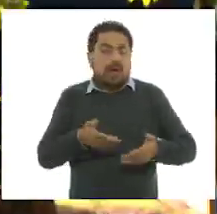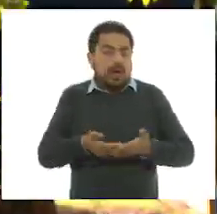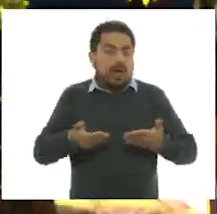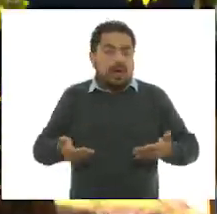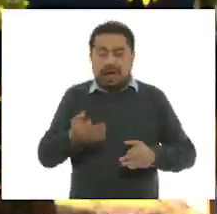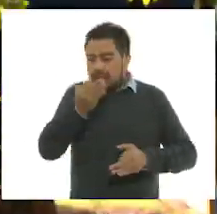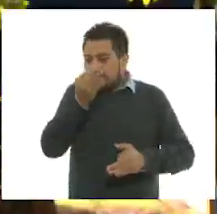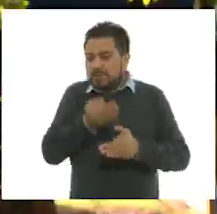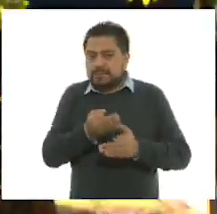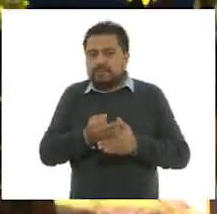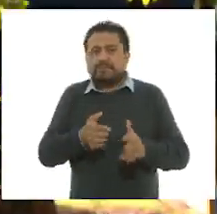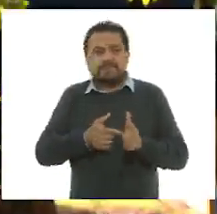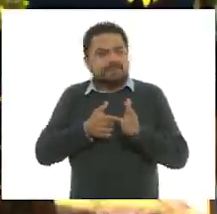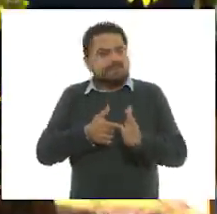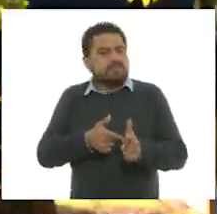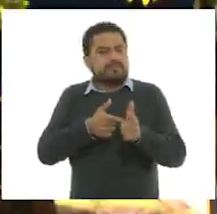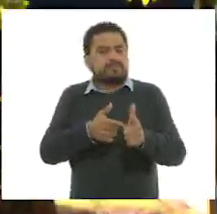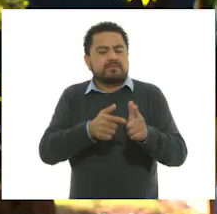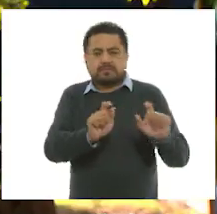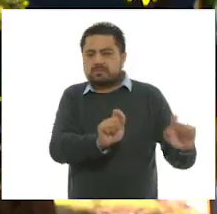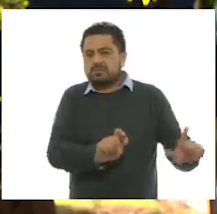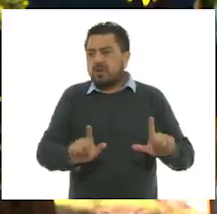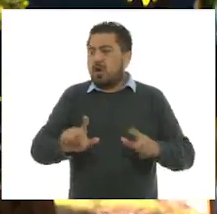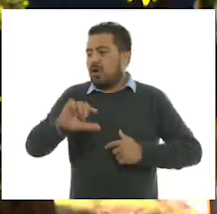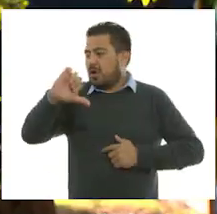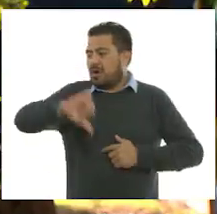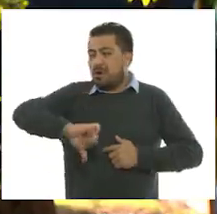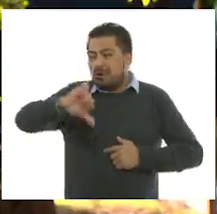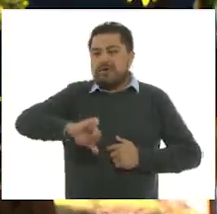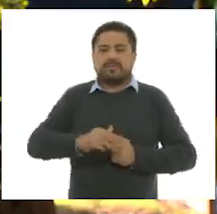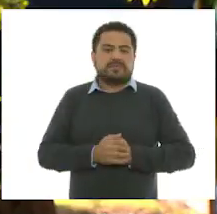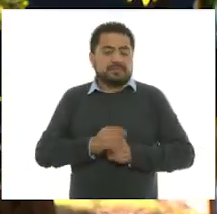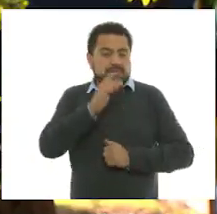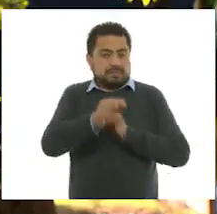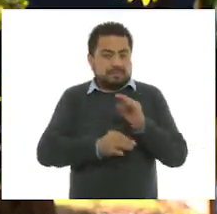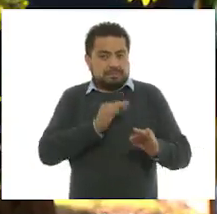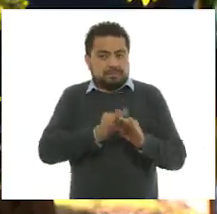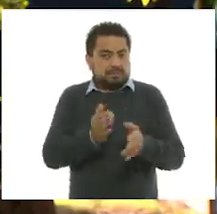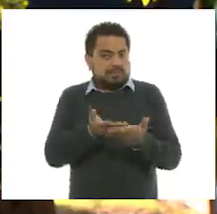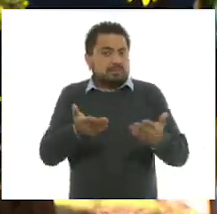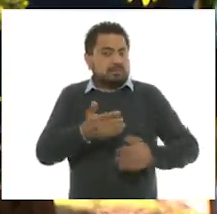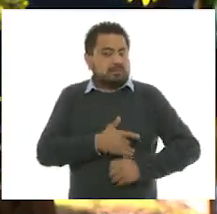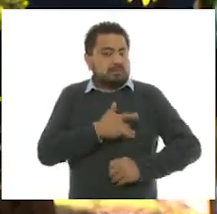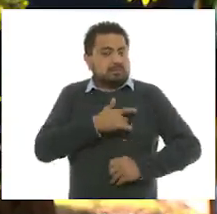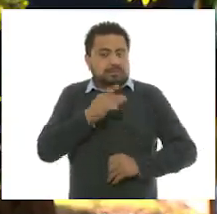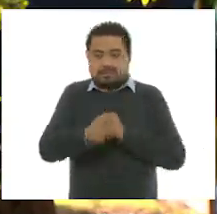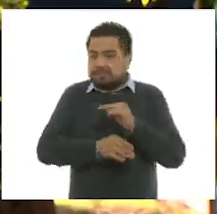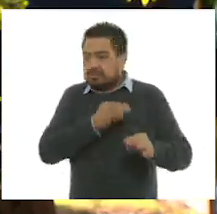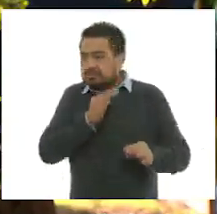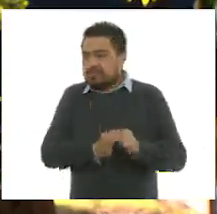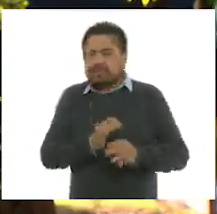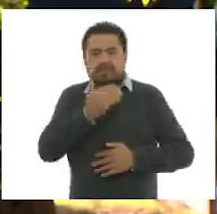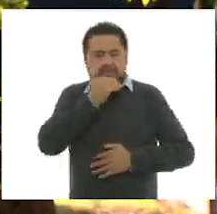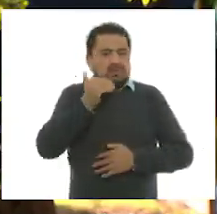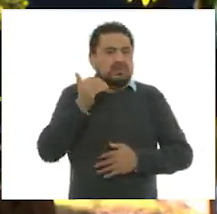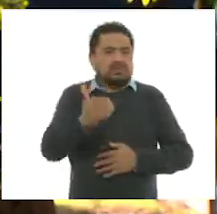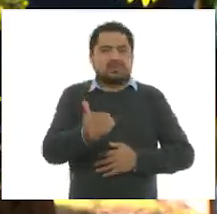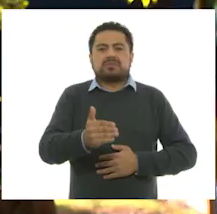es momento de seguir con el programa de hoy. ¿Listas? ¿Listos?